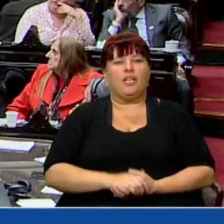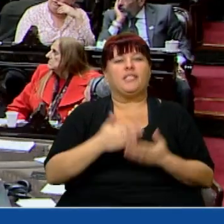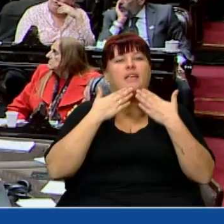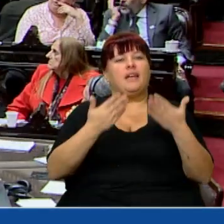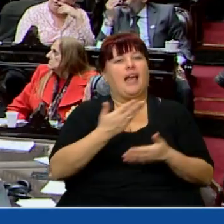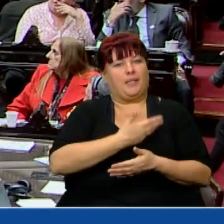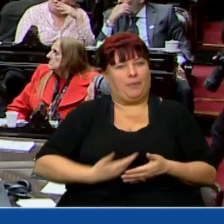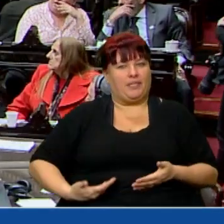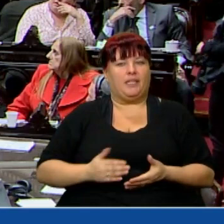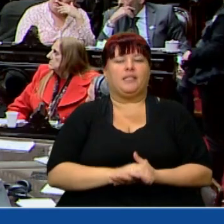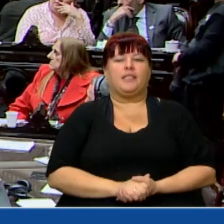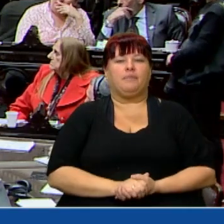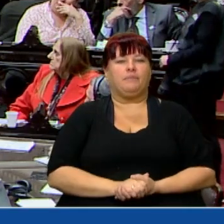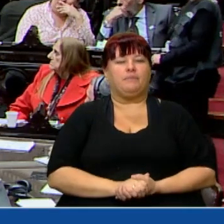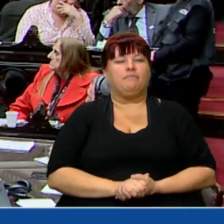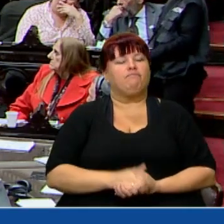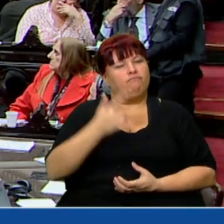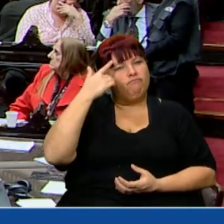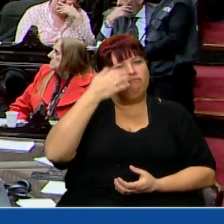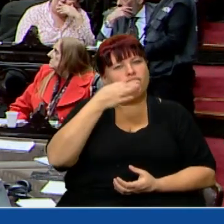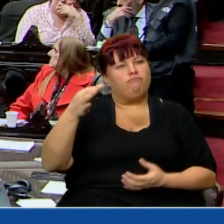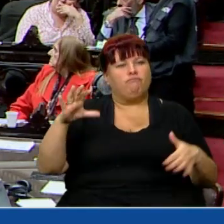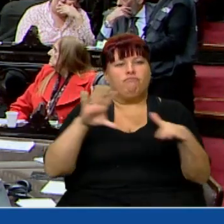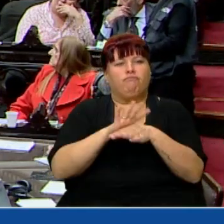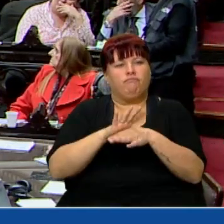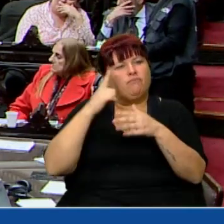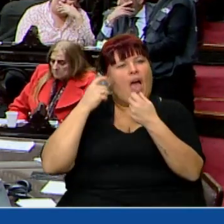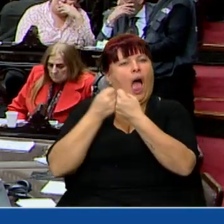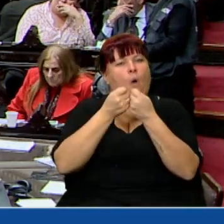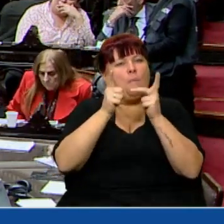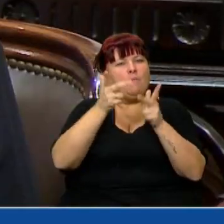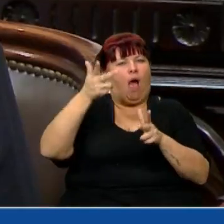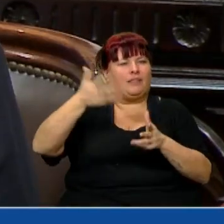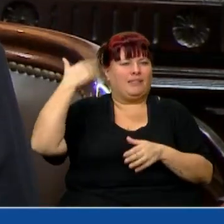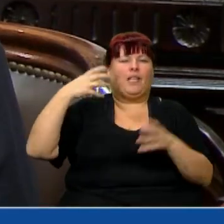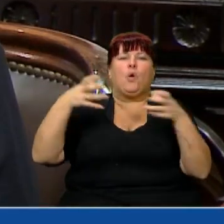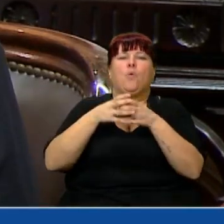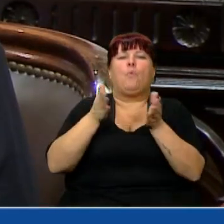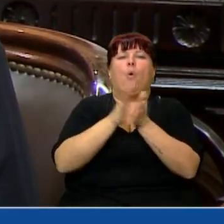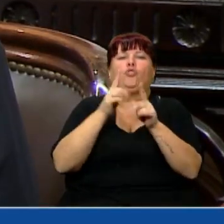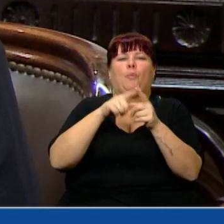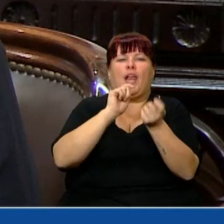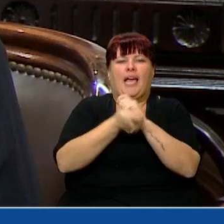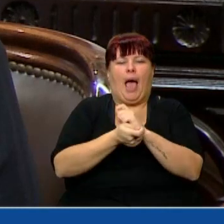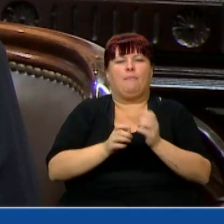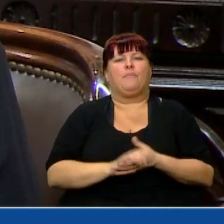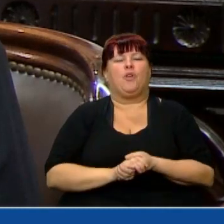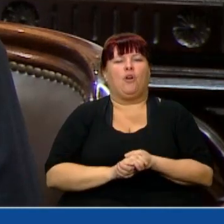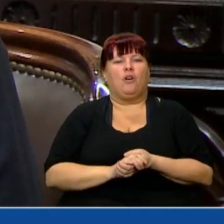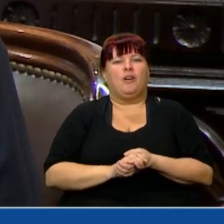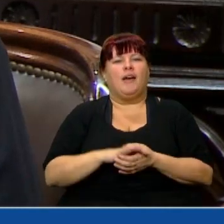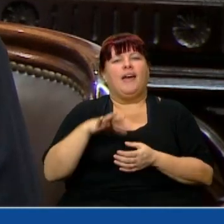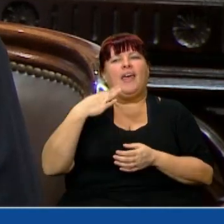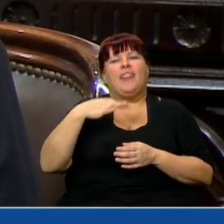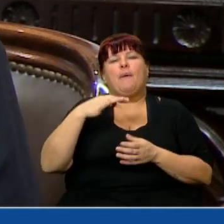Gracias, señor presidente. Coincido con quienes me antecedieron del interbloque Juntos por el Cambio en que deberíamos